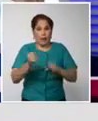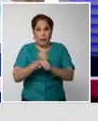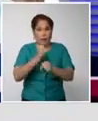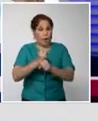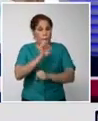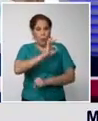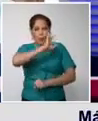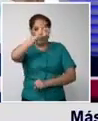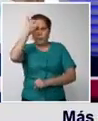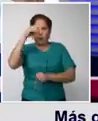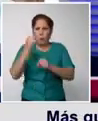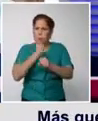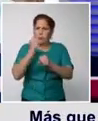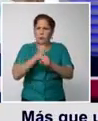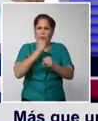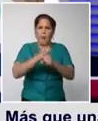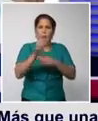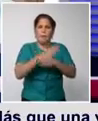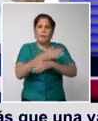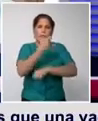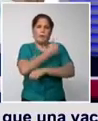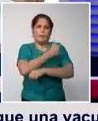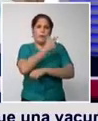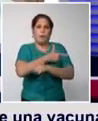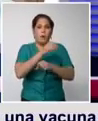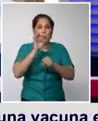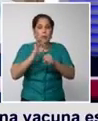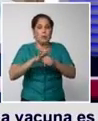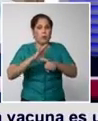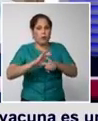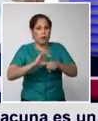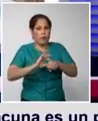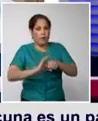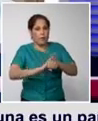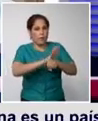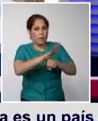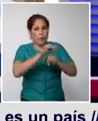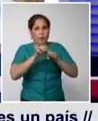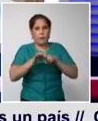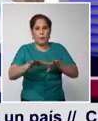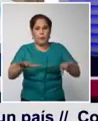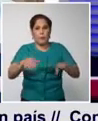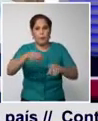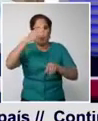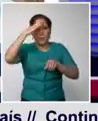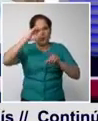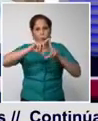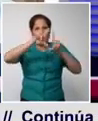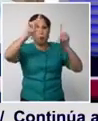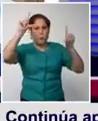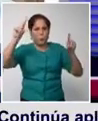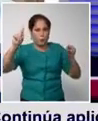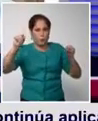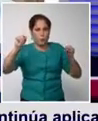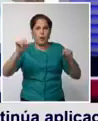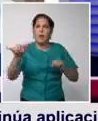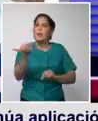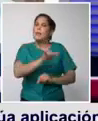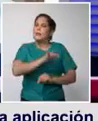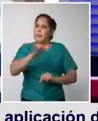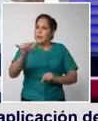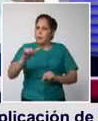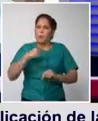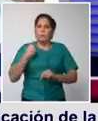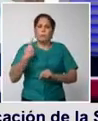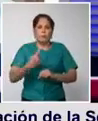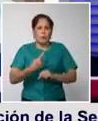en diferentes candidatos vacunales desde que comenzó la epidemia, y también esto